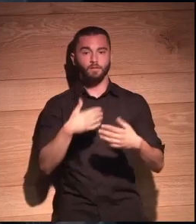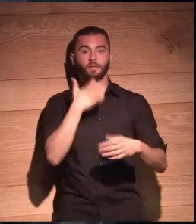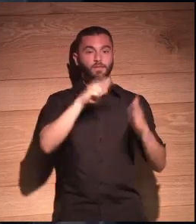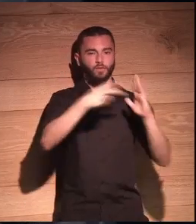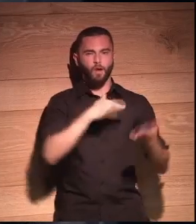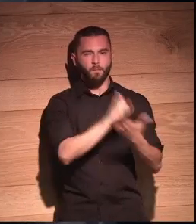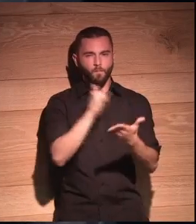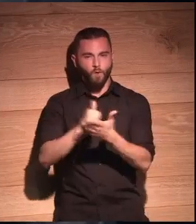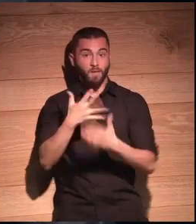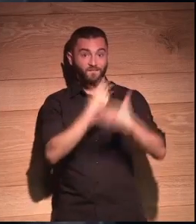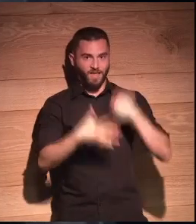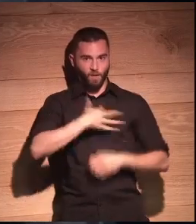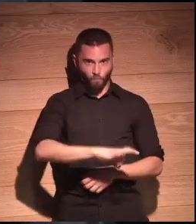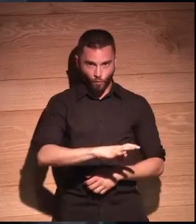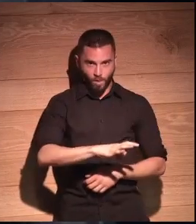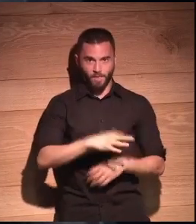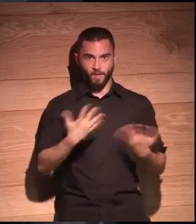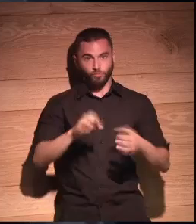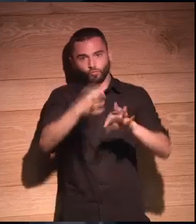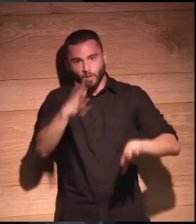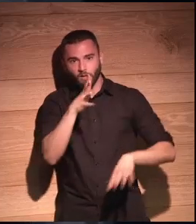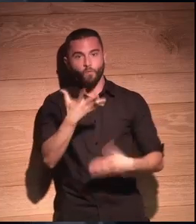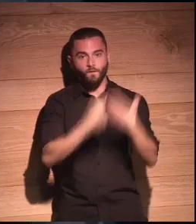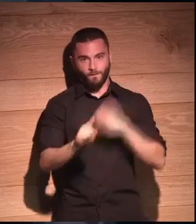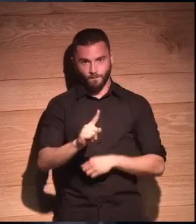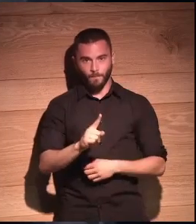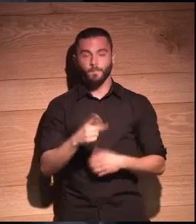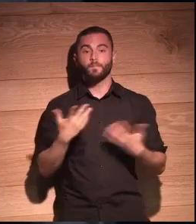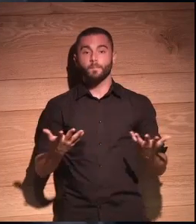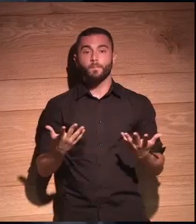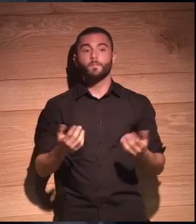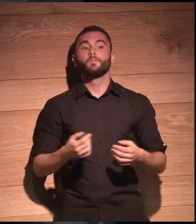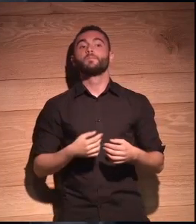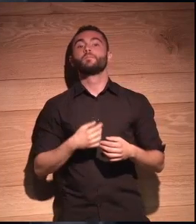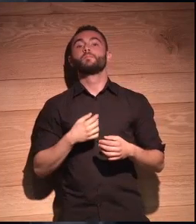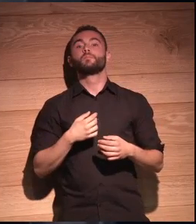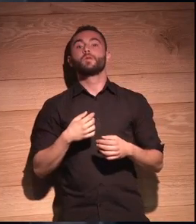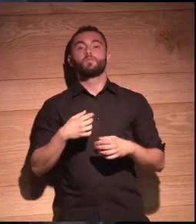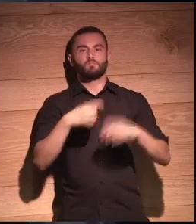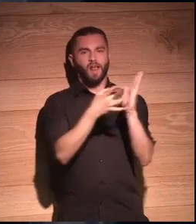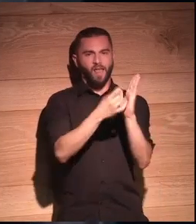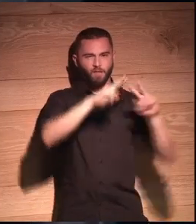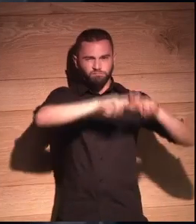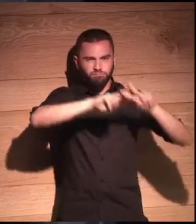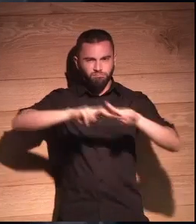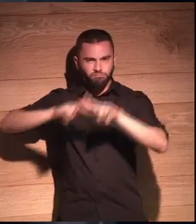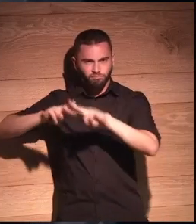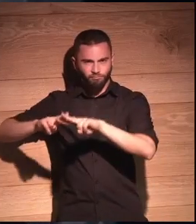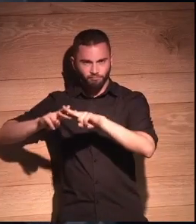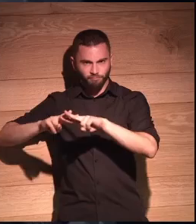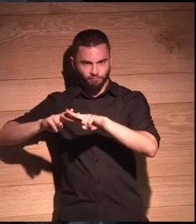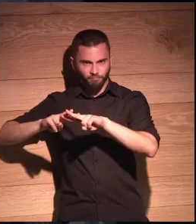tecnologías que podían fallar. Y afortunadamente no fallaron porque se siguieron además unos estándares de calidad a pesar de la